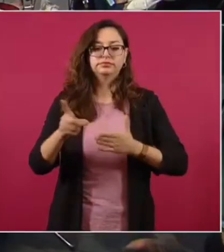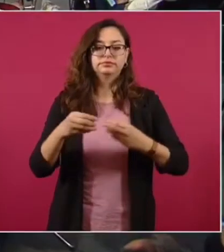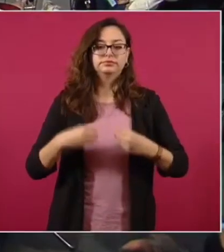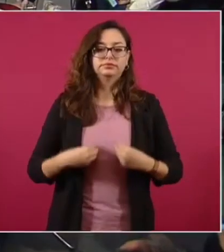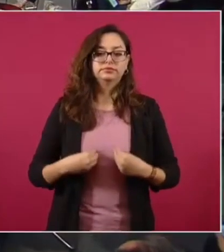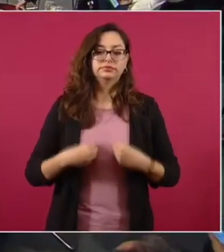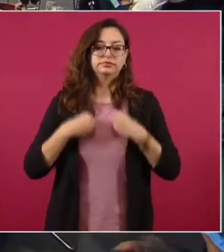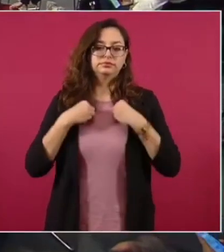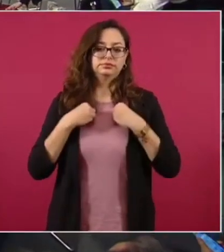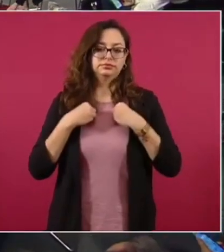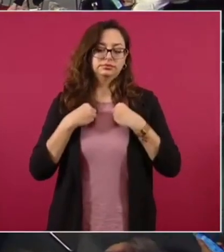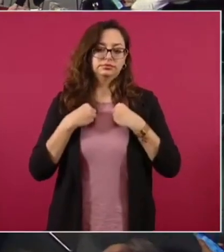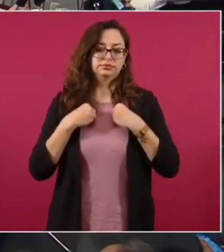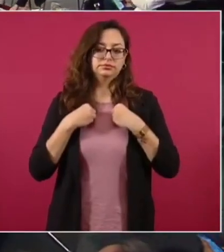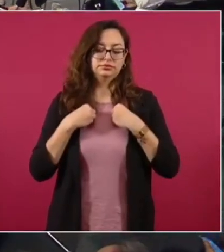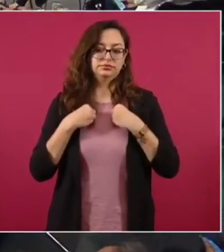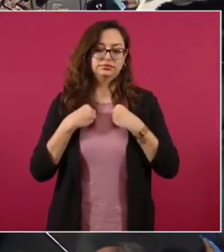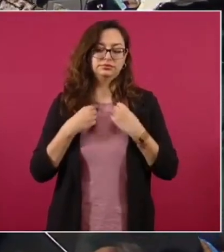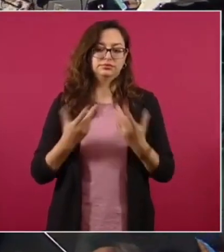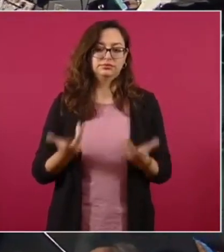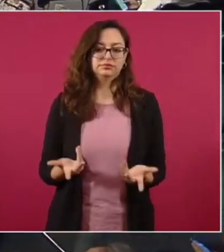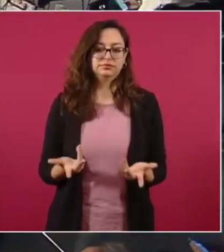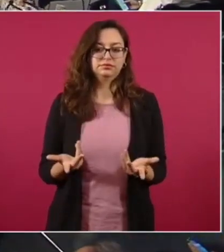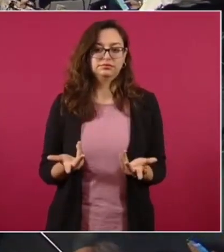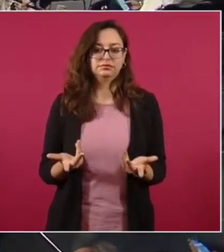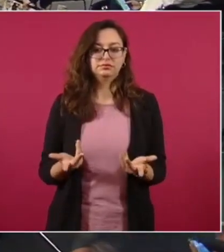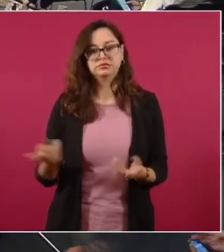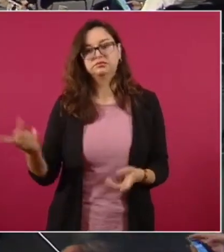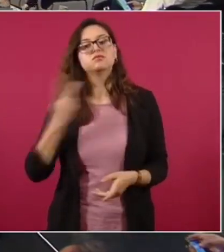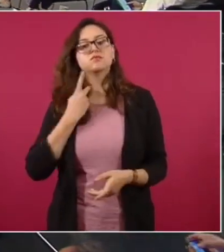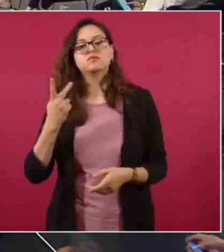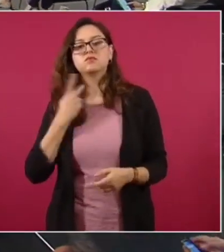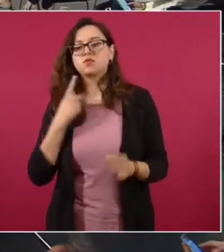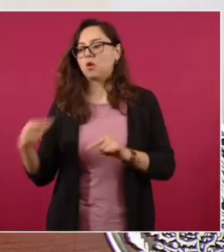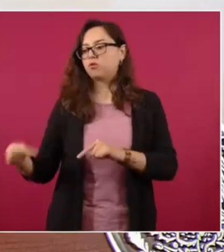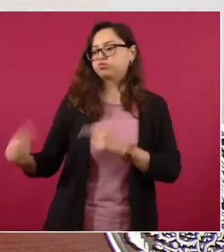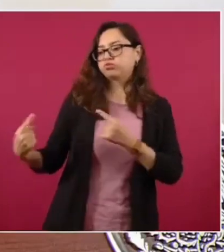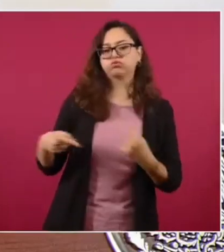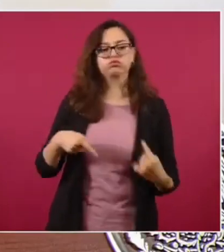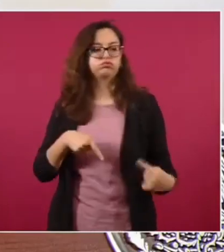No es posible que, si hay diferencias políticas,